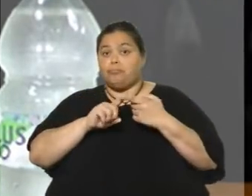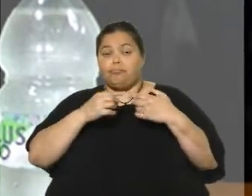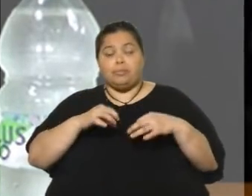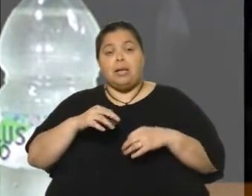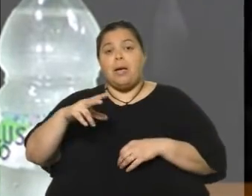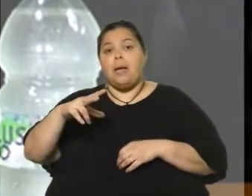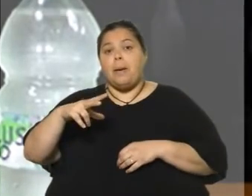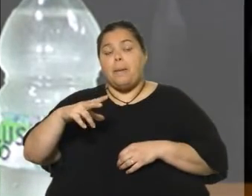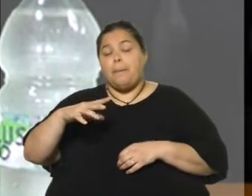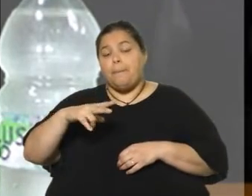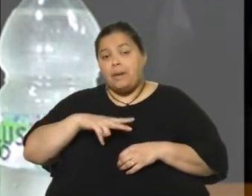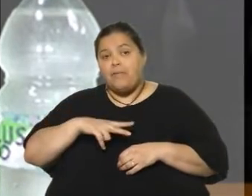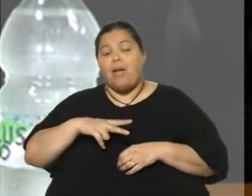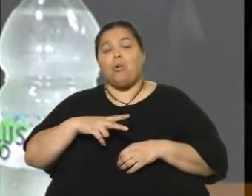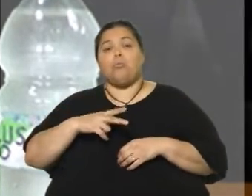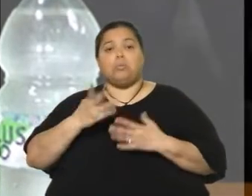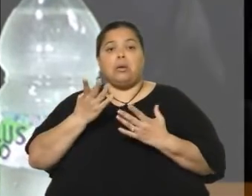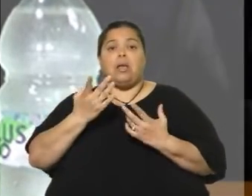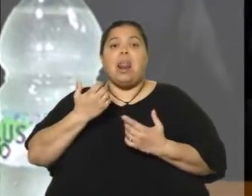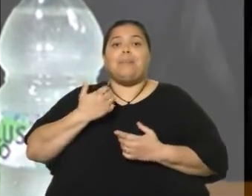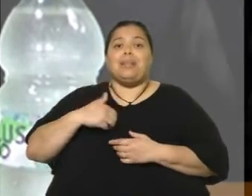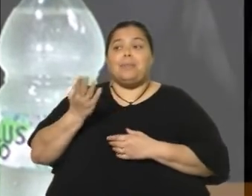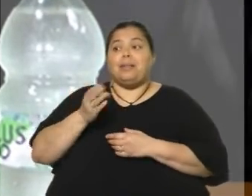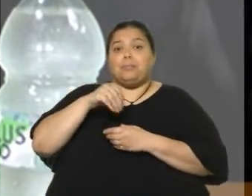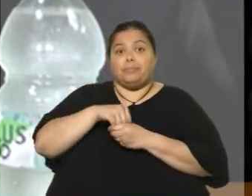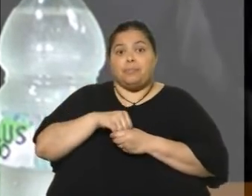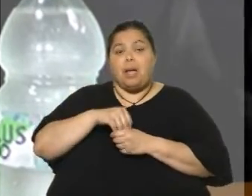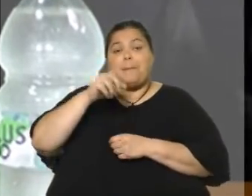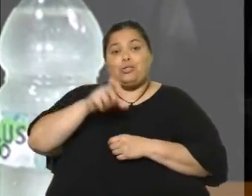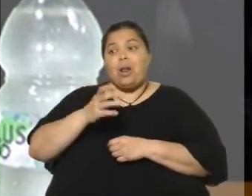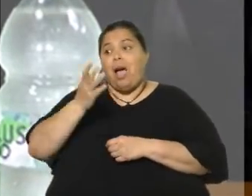lamentablemente involucran a alguien que ocupó en su momento parte de la custodia del gobierno.